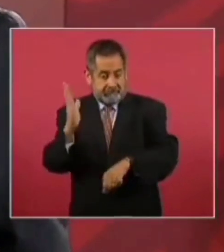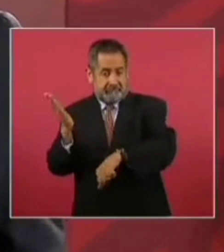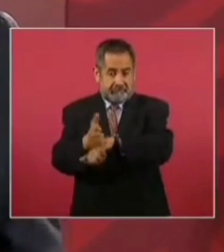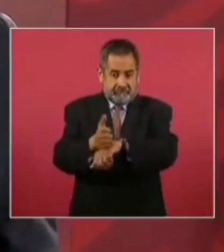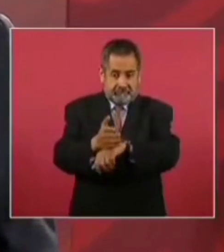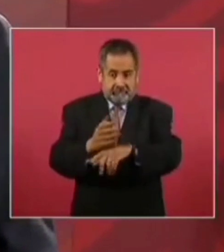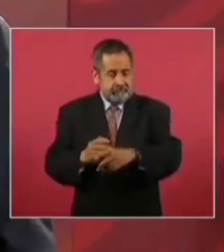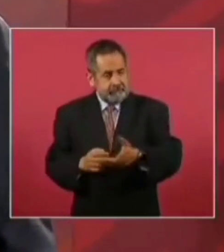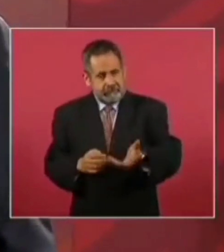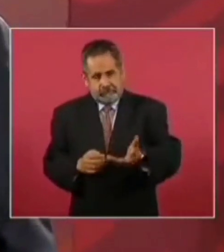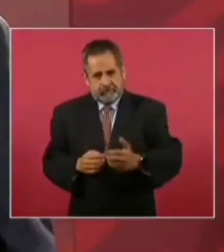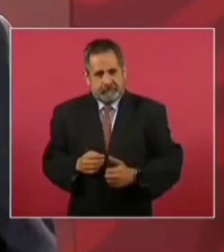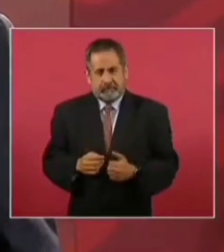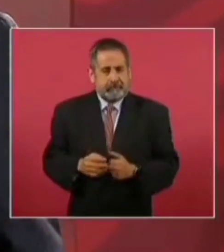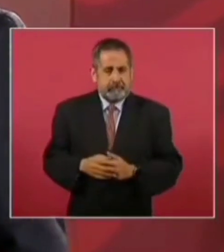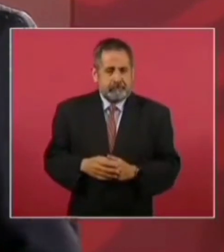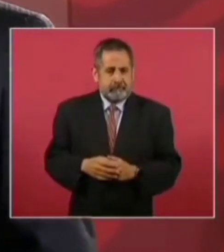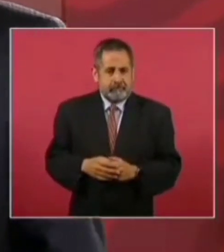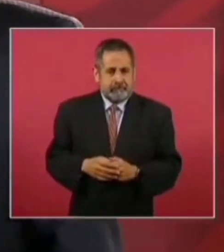condenan